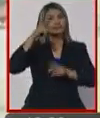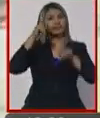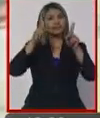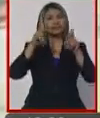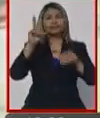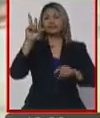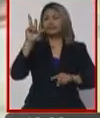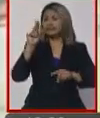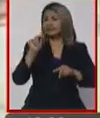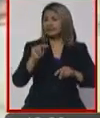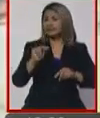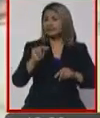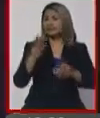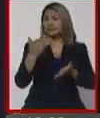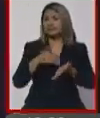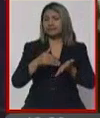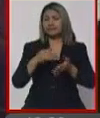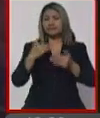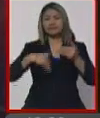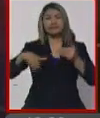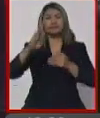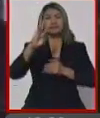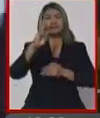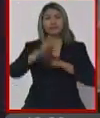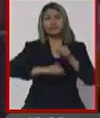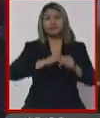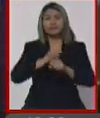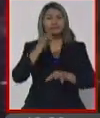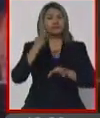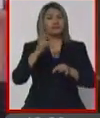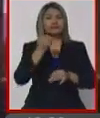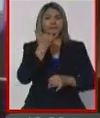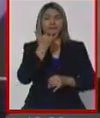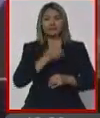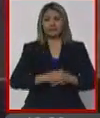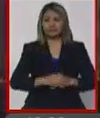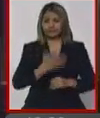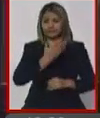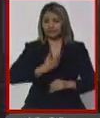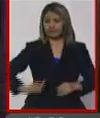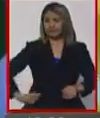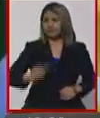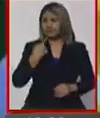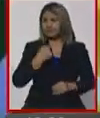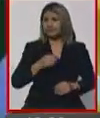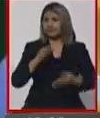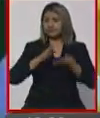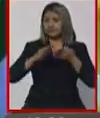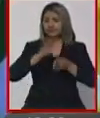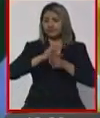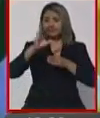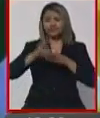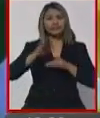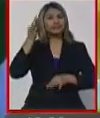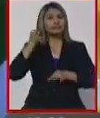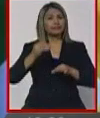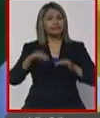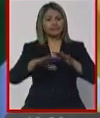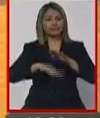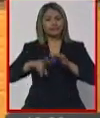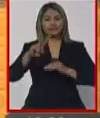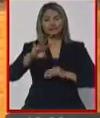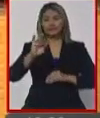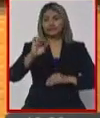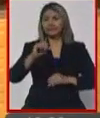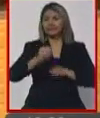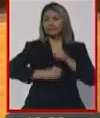no reincidentes, cuando la pena no sea mayor a 6 años y no tengan faltas graves. El presidente indicó que el indulto total se aplicará en menores de